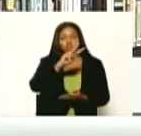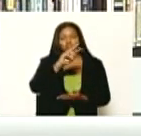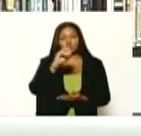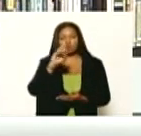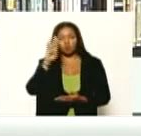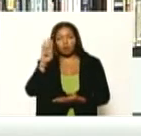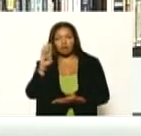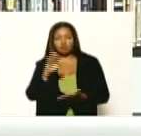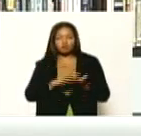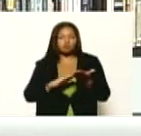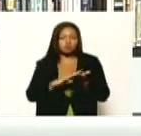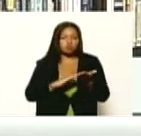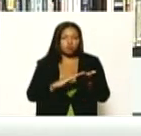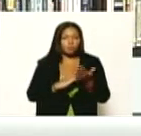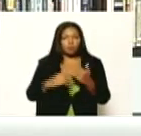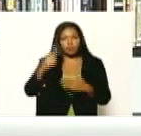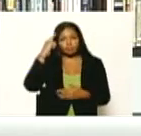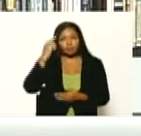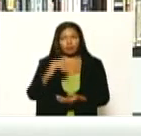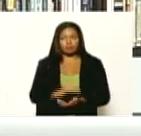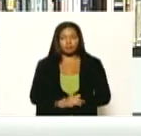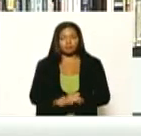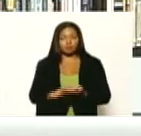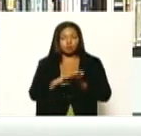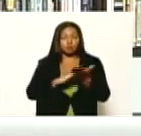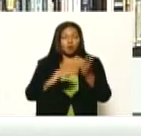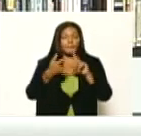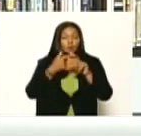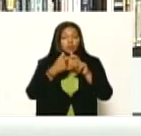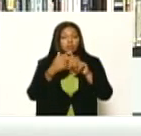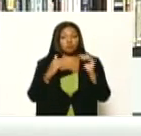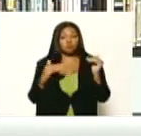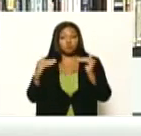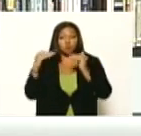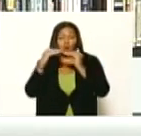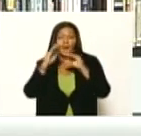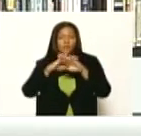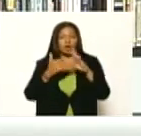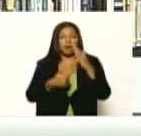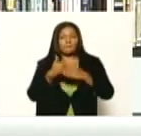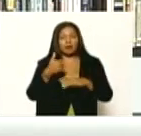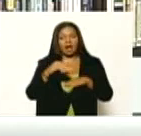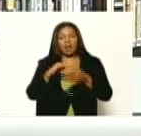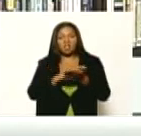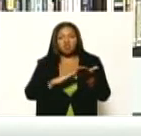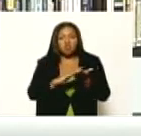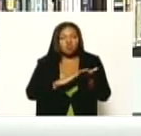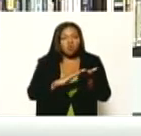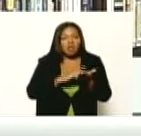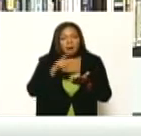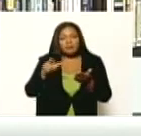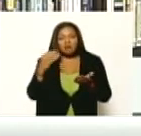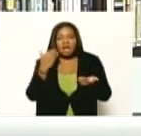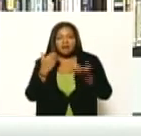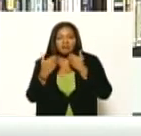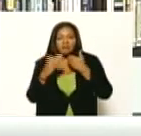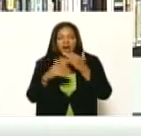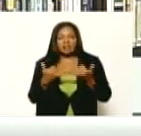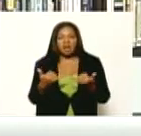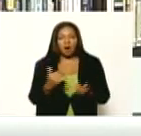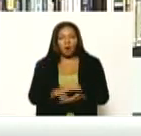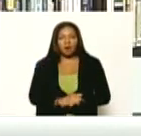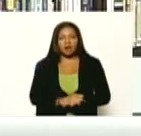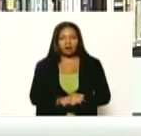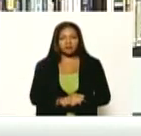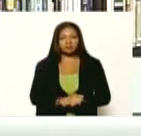día. Ahí se recuperó el equilibrio positivo, en el sentido de que son más los recuperados que las personas que